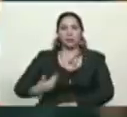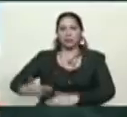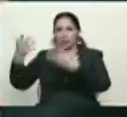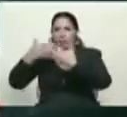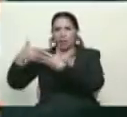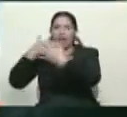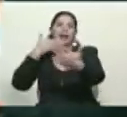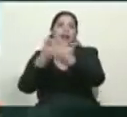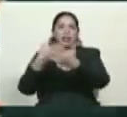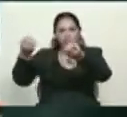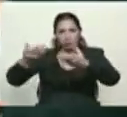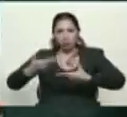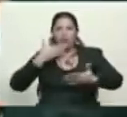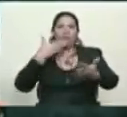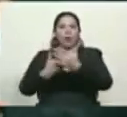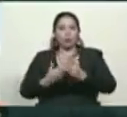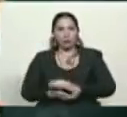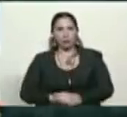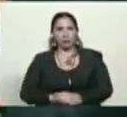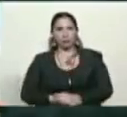por los favores recibidos gracias